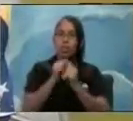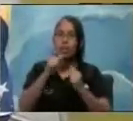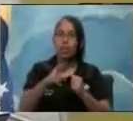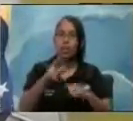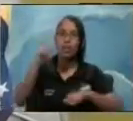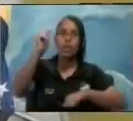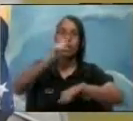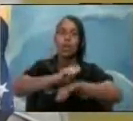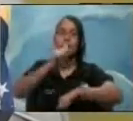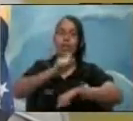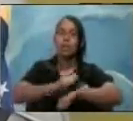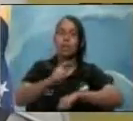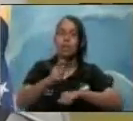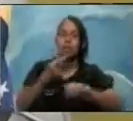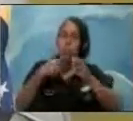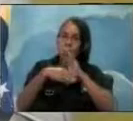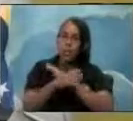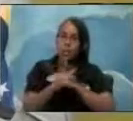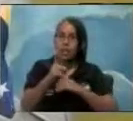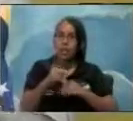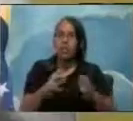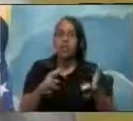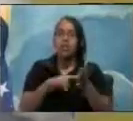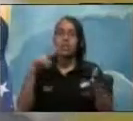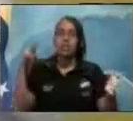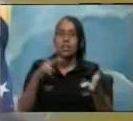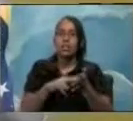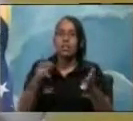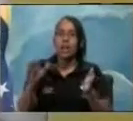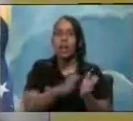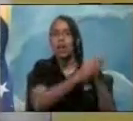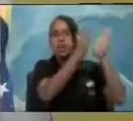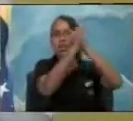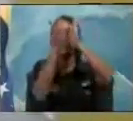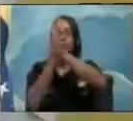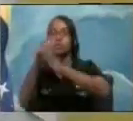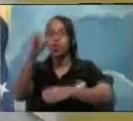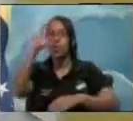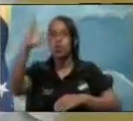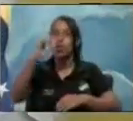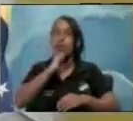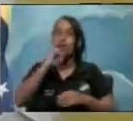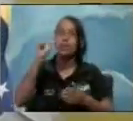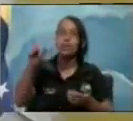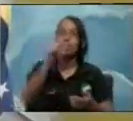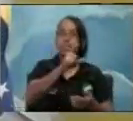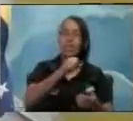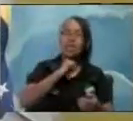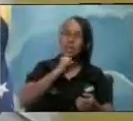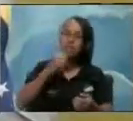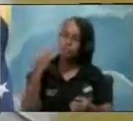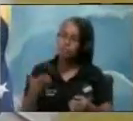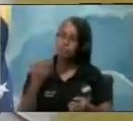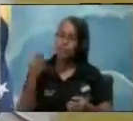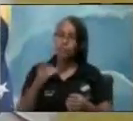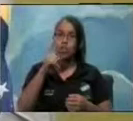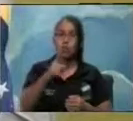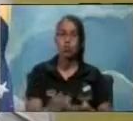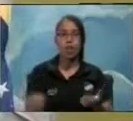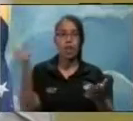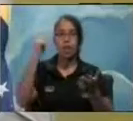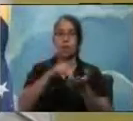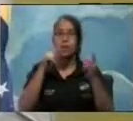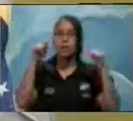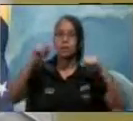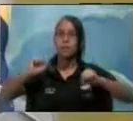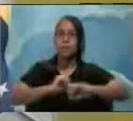el templo, andando y saltando y alabando a Dios. Es necesario, es menester que usted se levante en